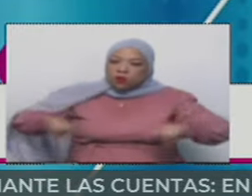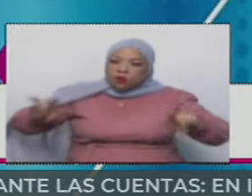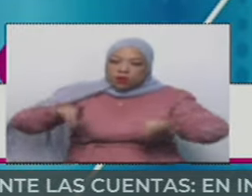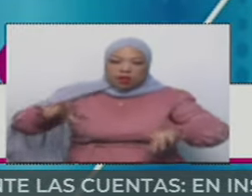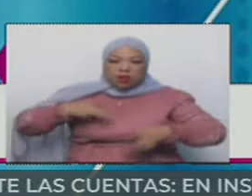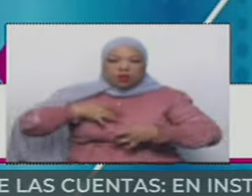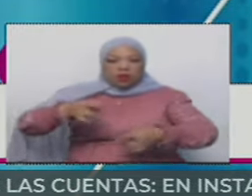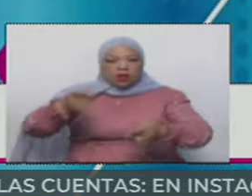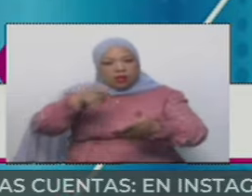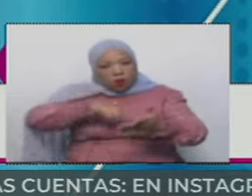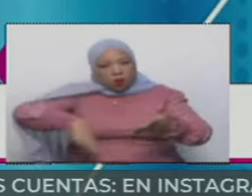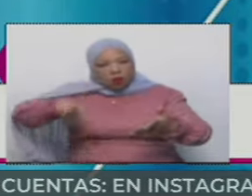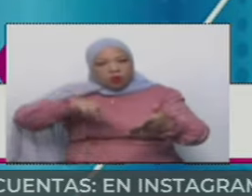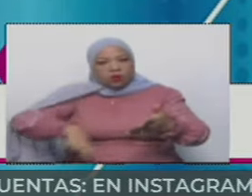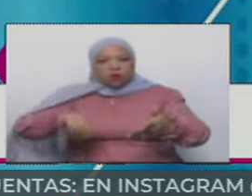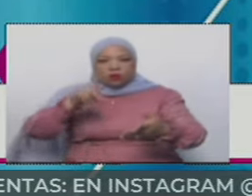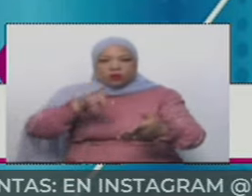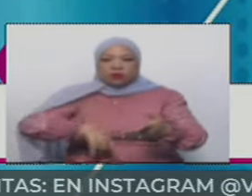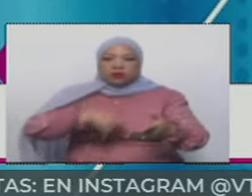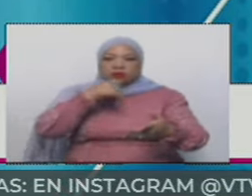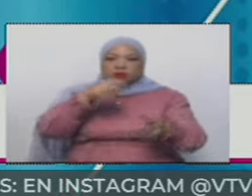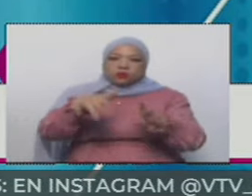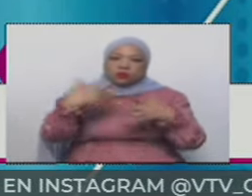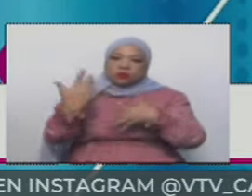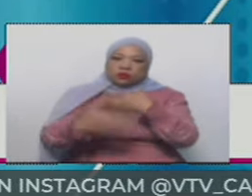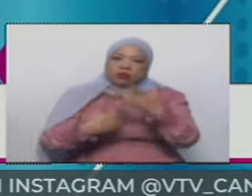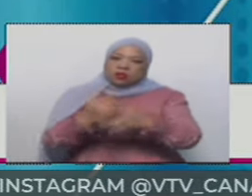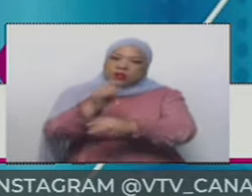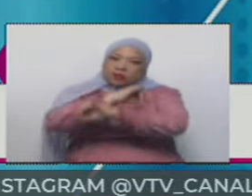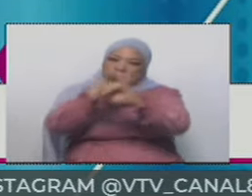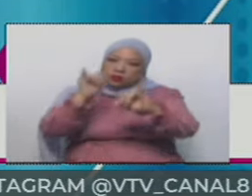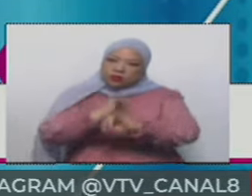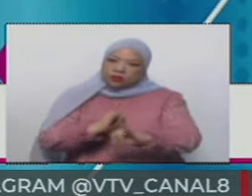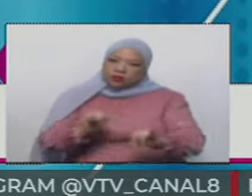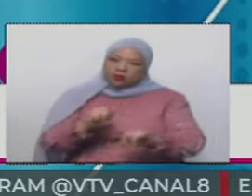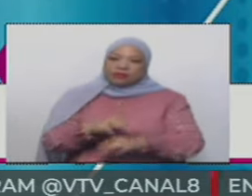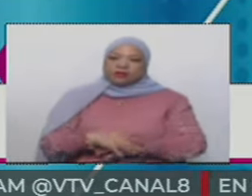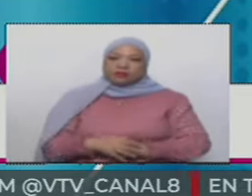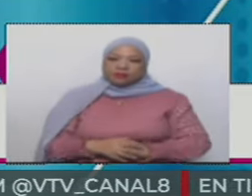interesados en lectura, y por supuesto leer para ser felices, que fue nuestro lema.